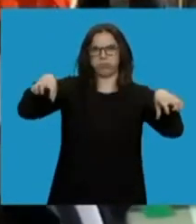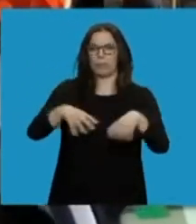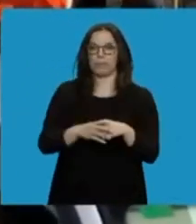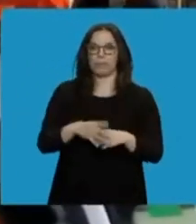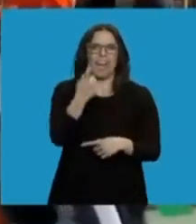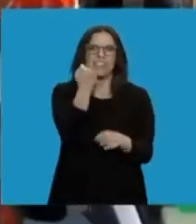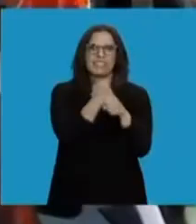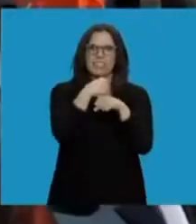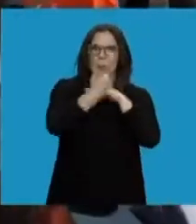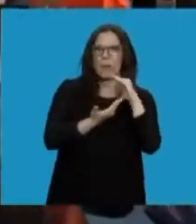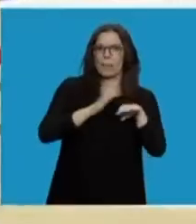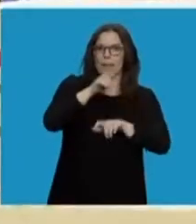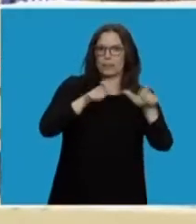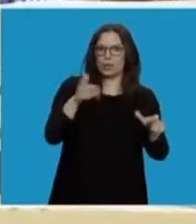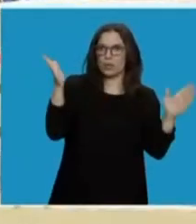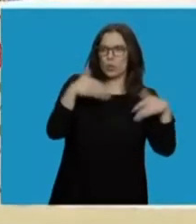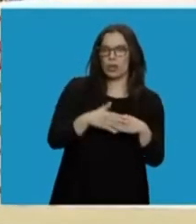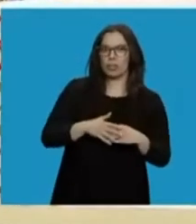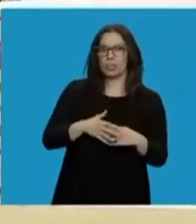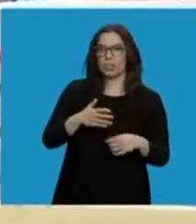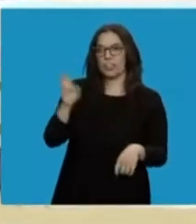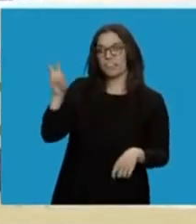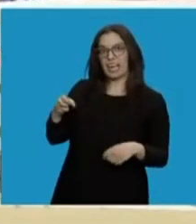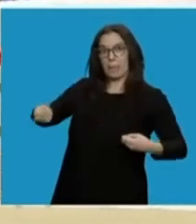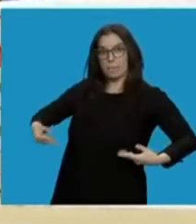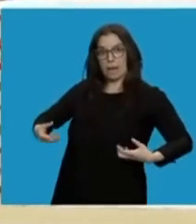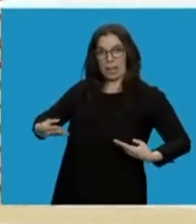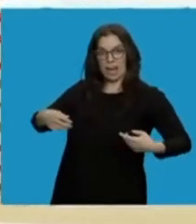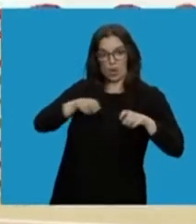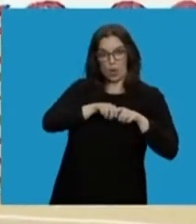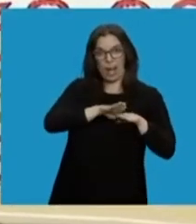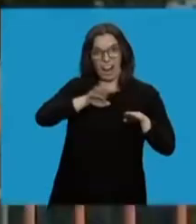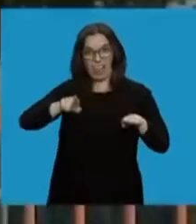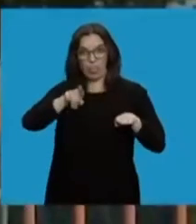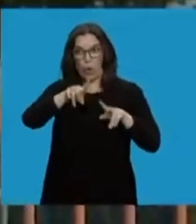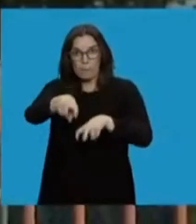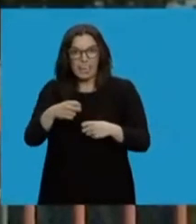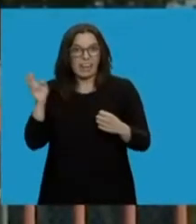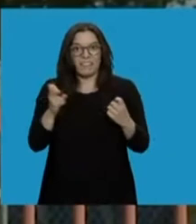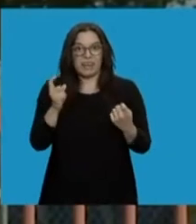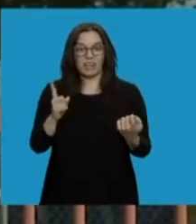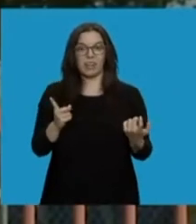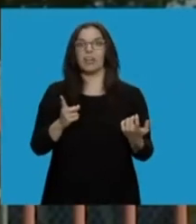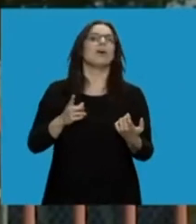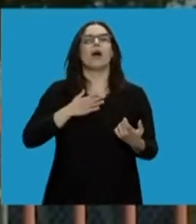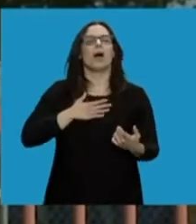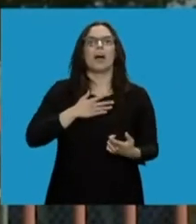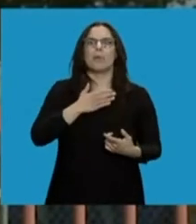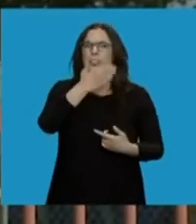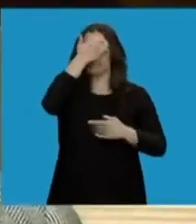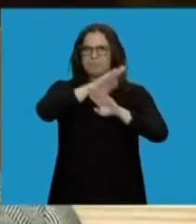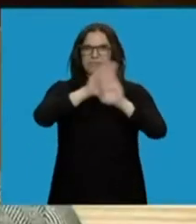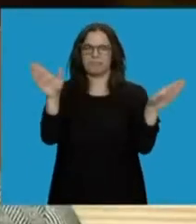trabajo para la gente que no tiene, claro. ¿Quién va a venir a un balneario que está al lado de una mina de uranio? Sí, no, a mí me da de lado todo. No quiero saber